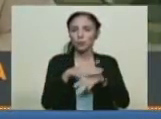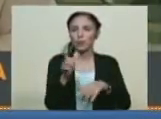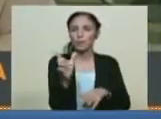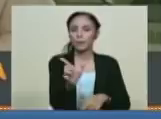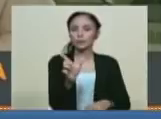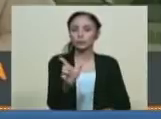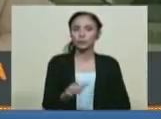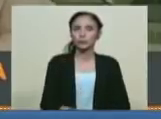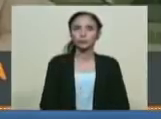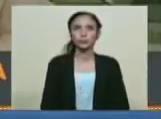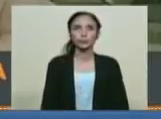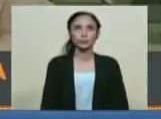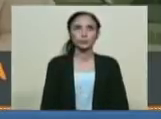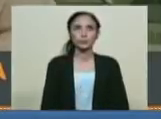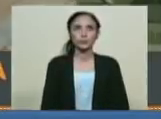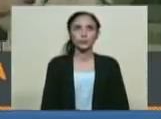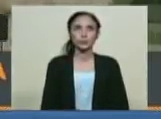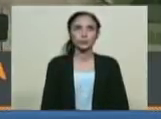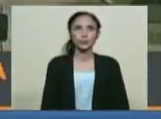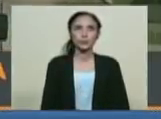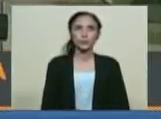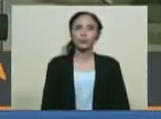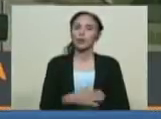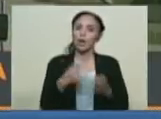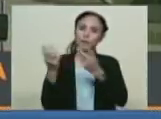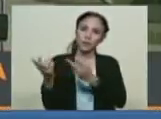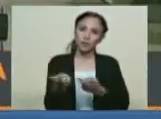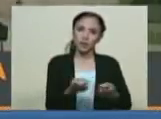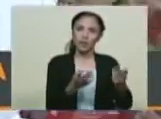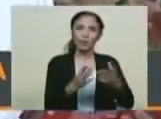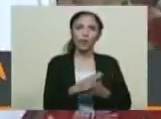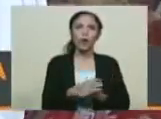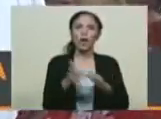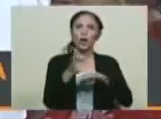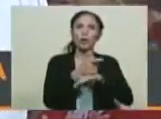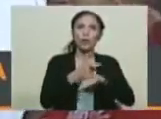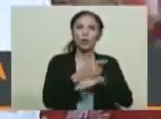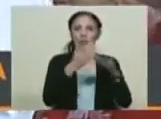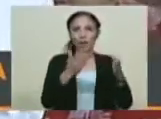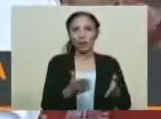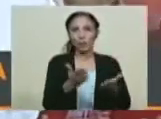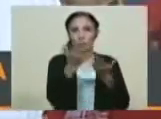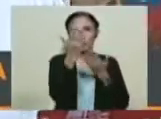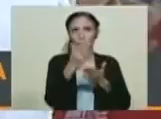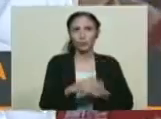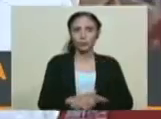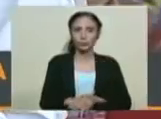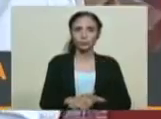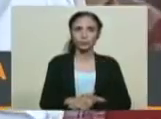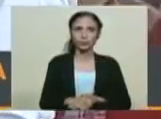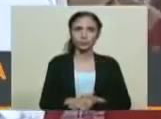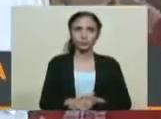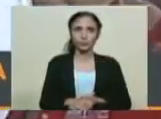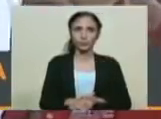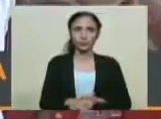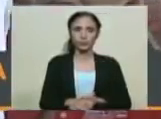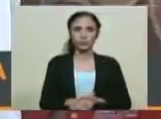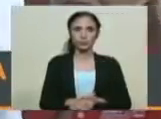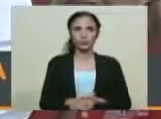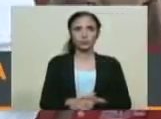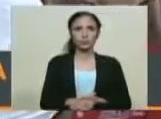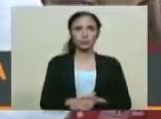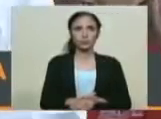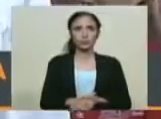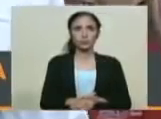Se trata del gobernador Edwin Rojas. Bienvenido, querido hermano, gobernador de la juventud. Gobernador